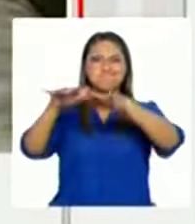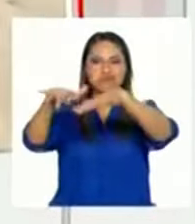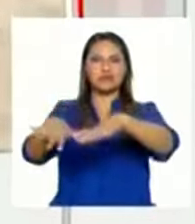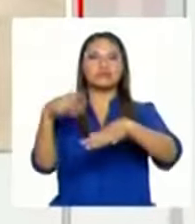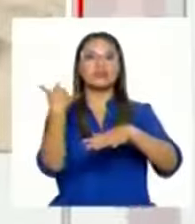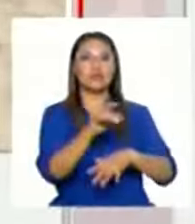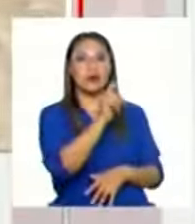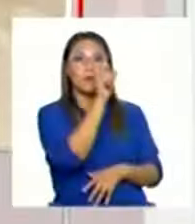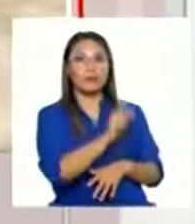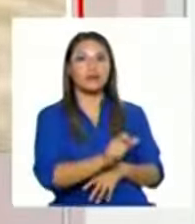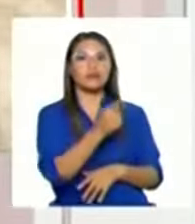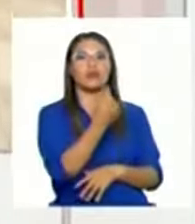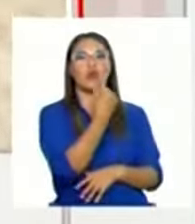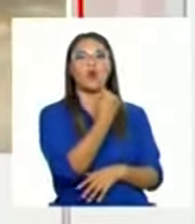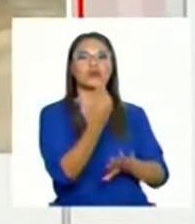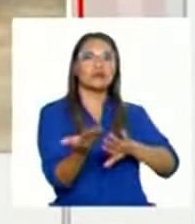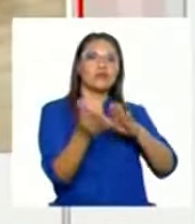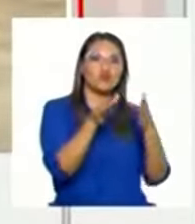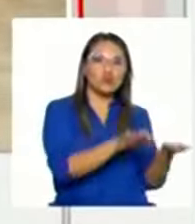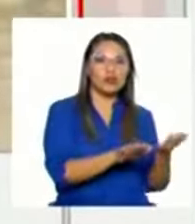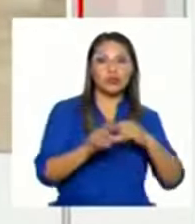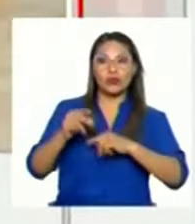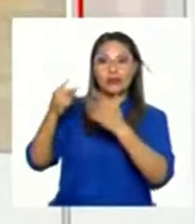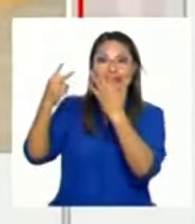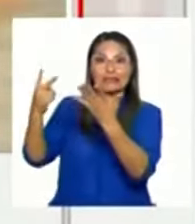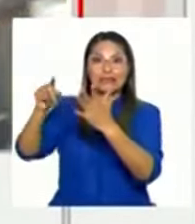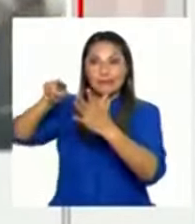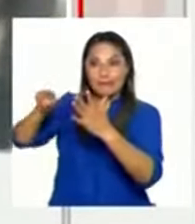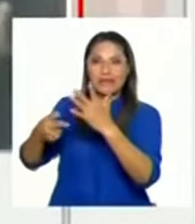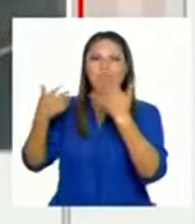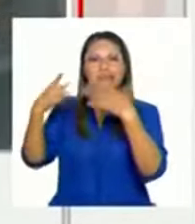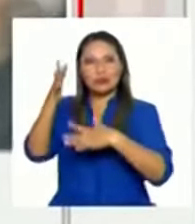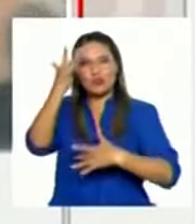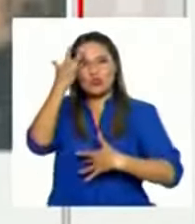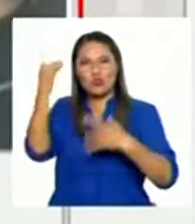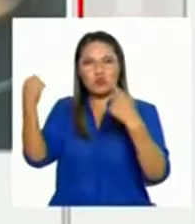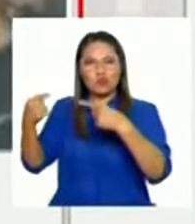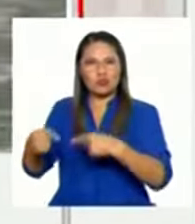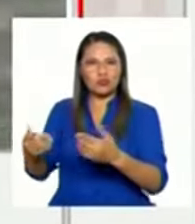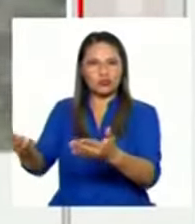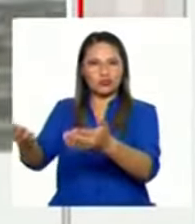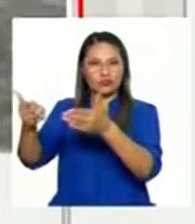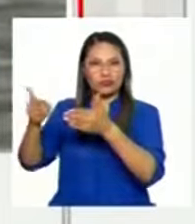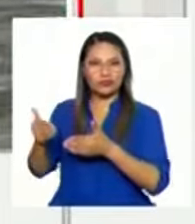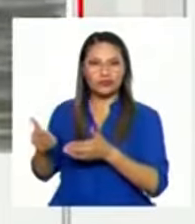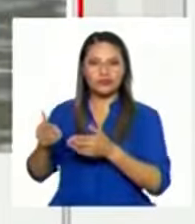perdido la vida y más de 7.000 han sido afectadas.